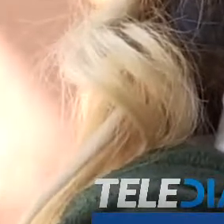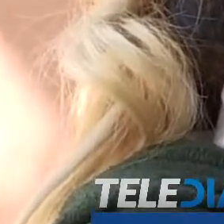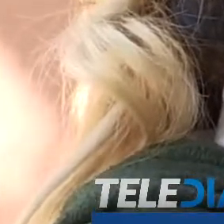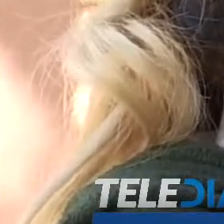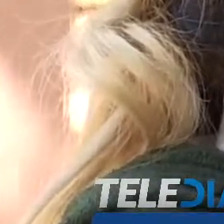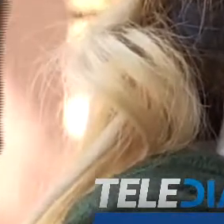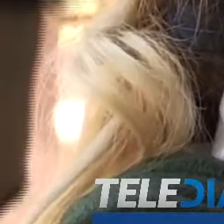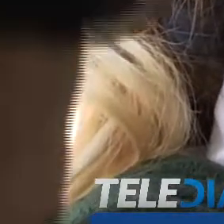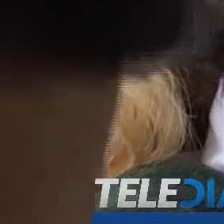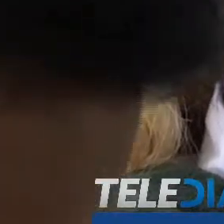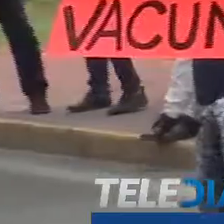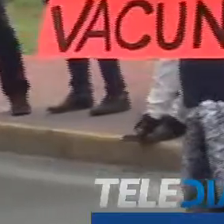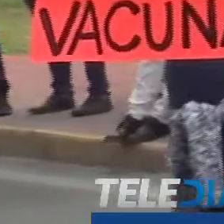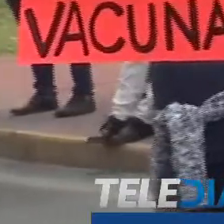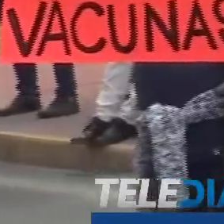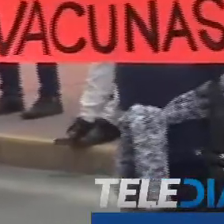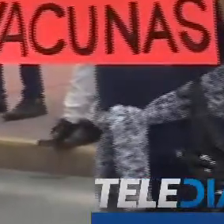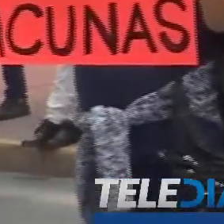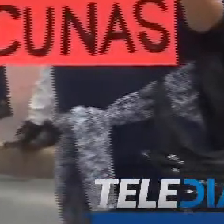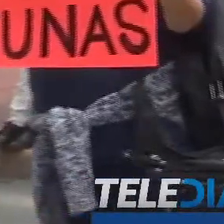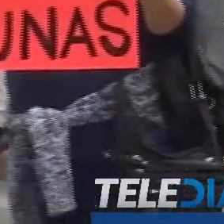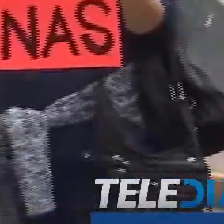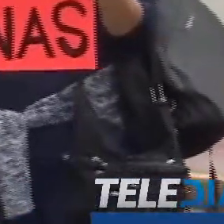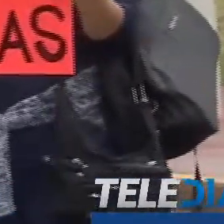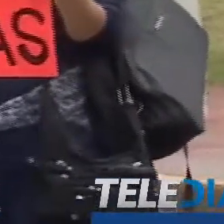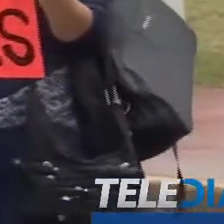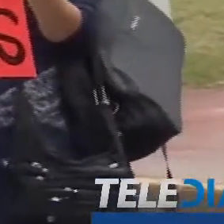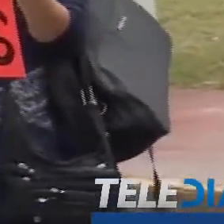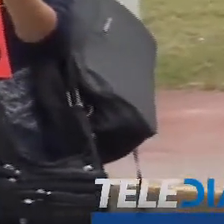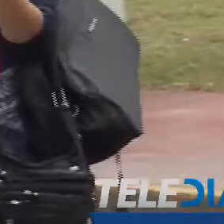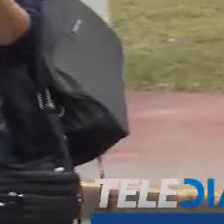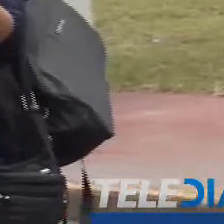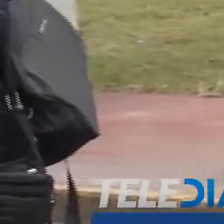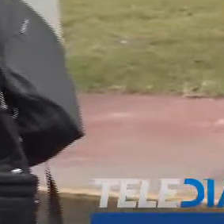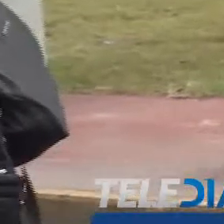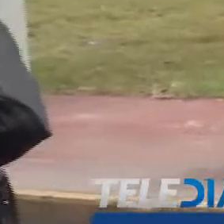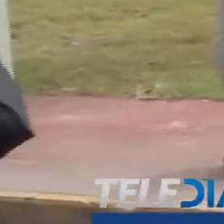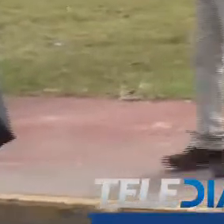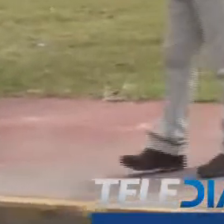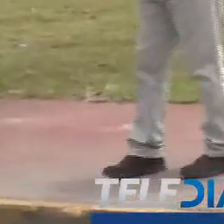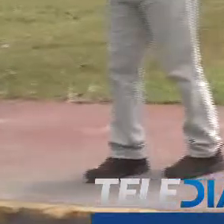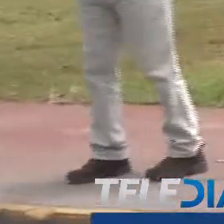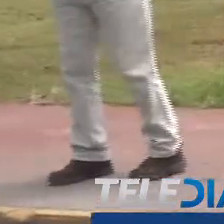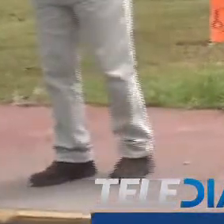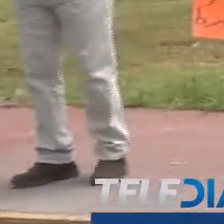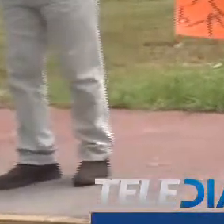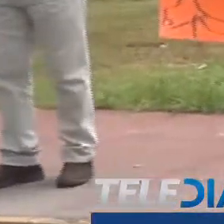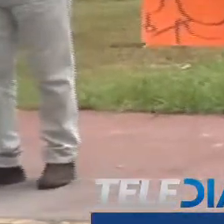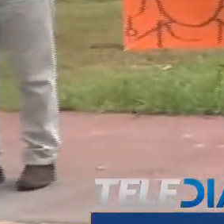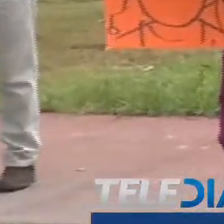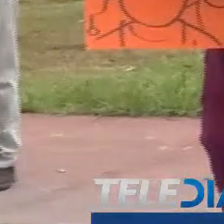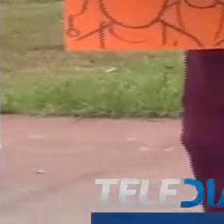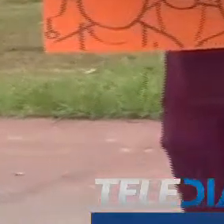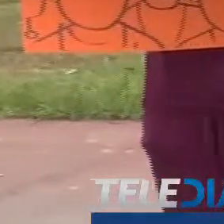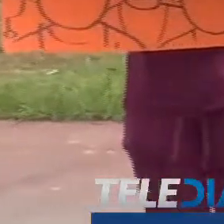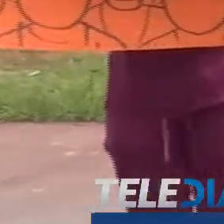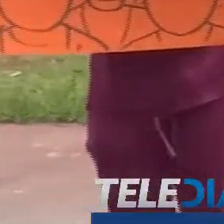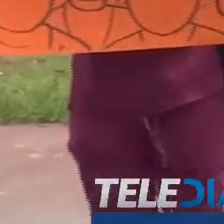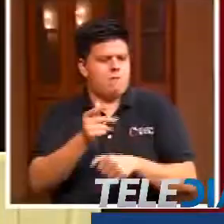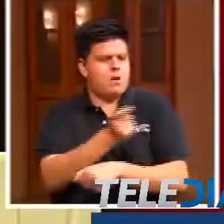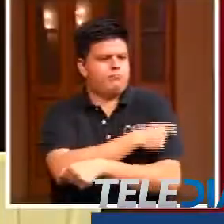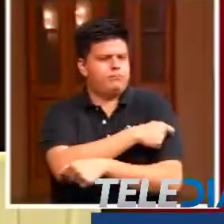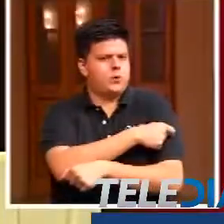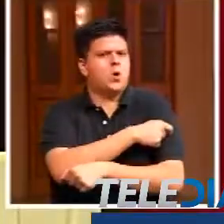coordinador de la Brigada Correcaminos, acordaron destinar 26.000 dosis de Pfizer para los trabajadores de la salud que han